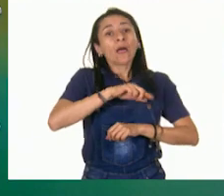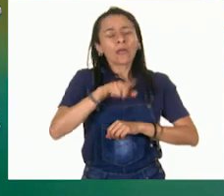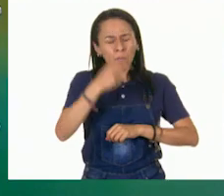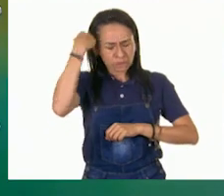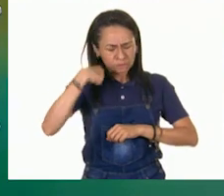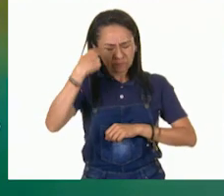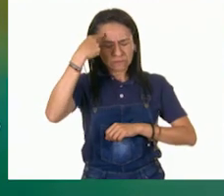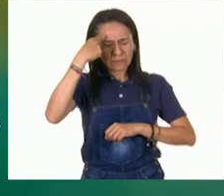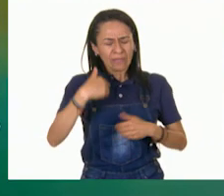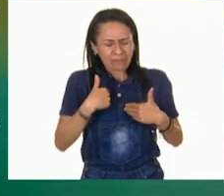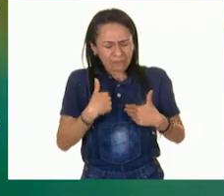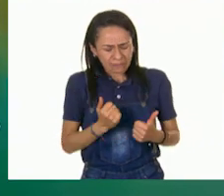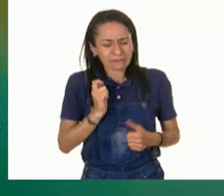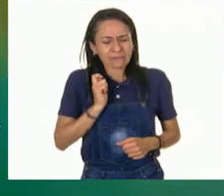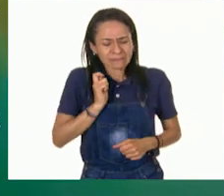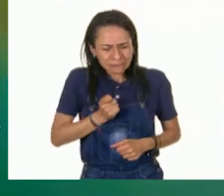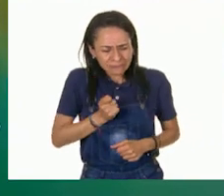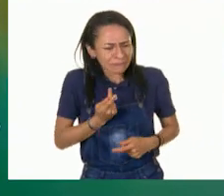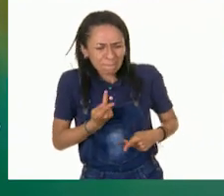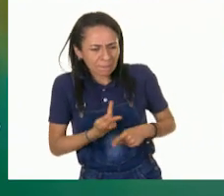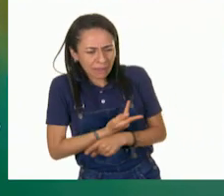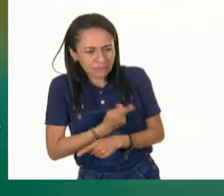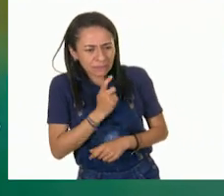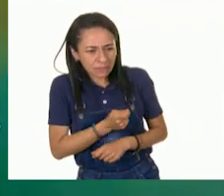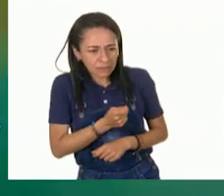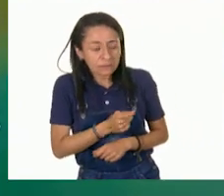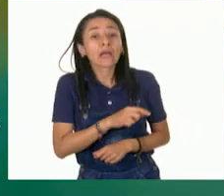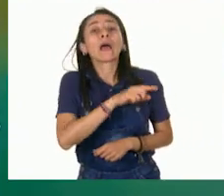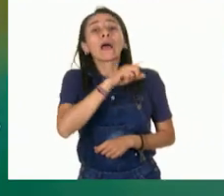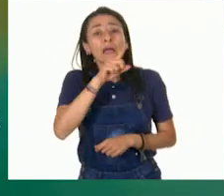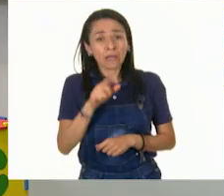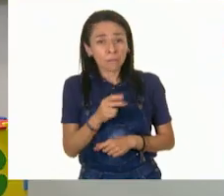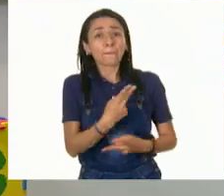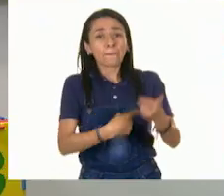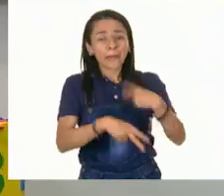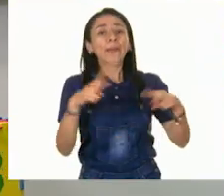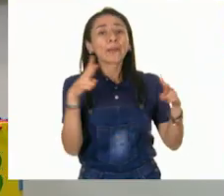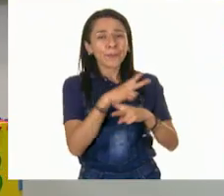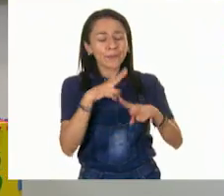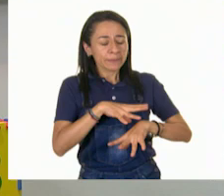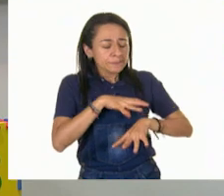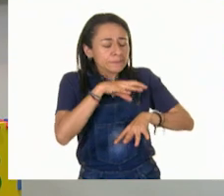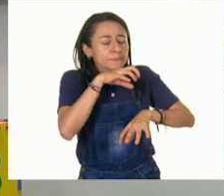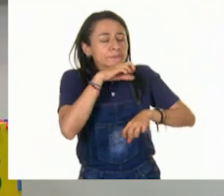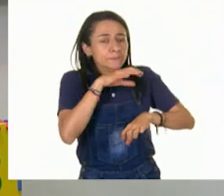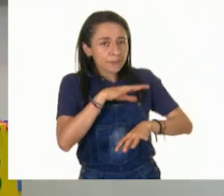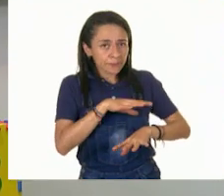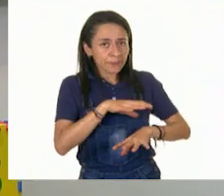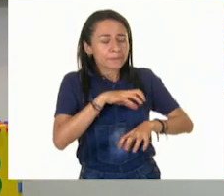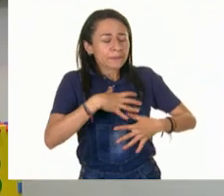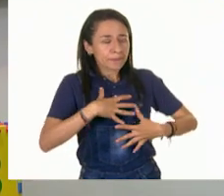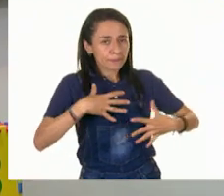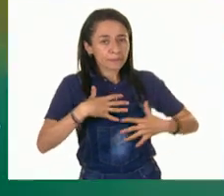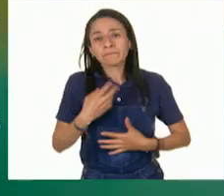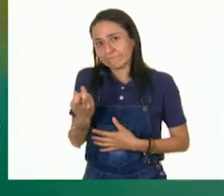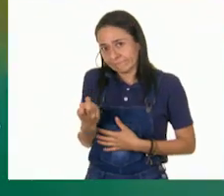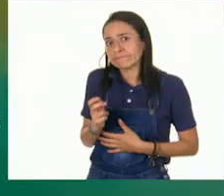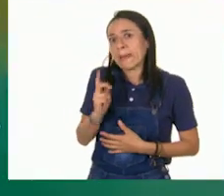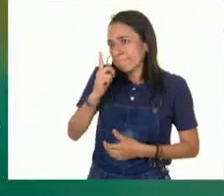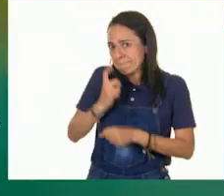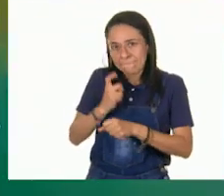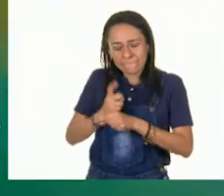entrar el aire. Así es. Una vez que estás en calma, puedes reflexionar. Si la emoción, en este caso la alegría, te